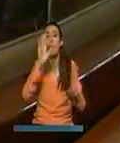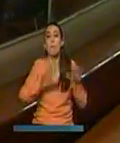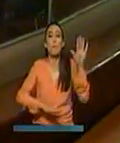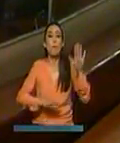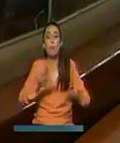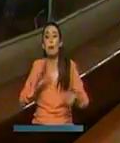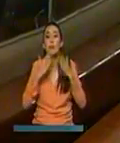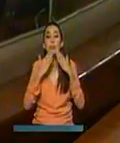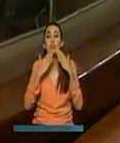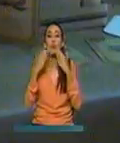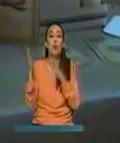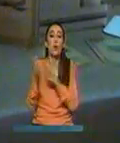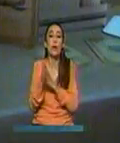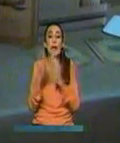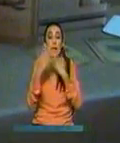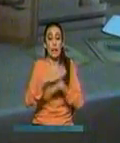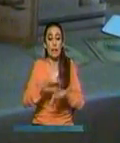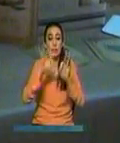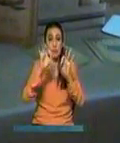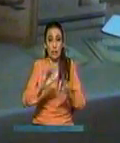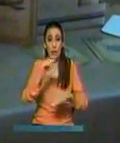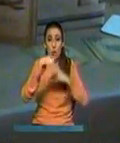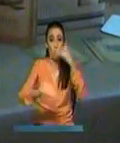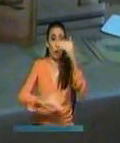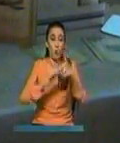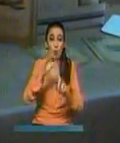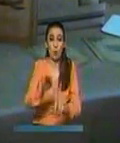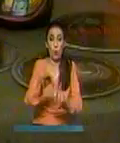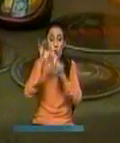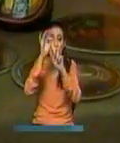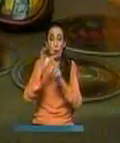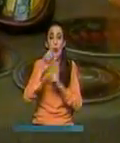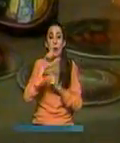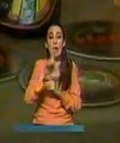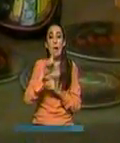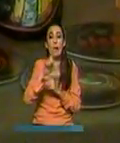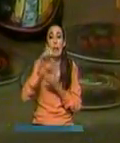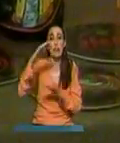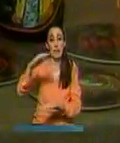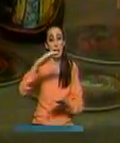consumos especiales, ICE, de la tarifa específica por litro de alcohol puro para los